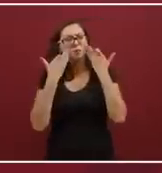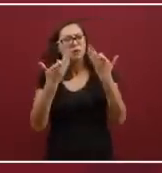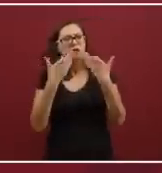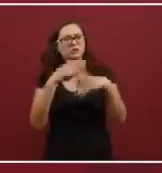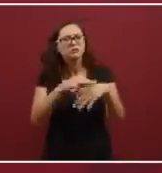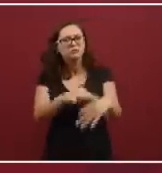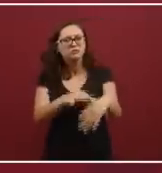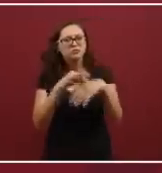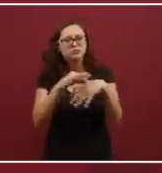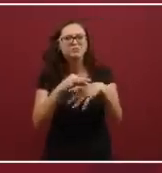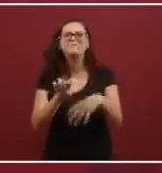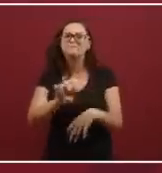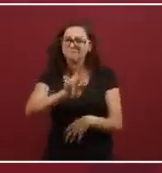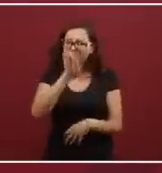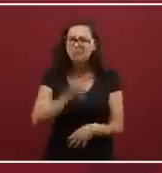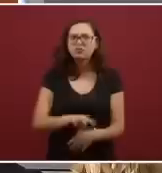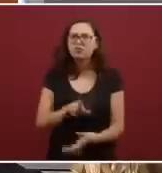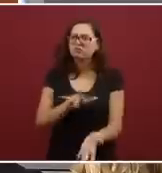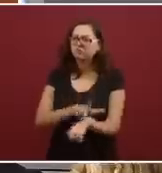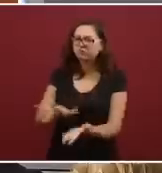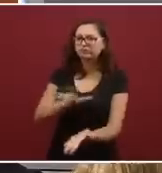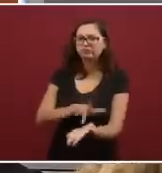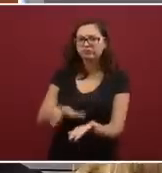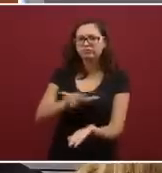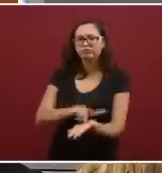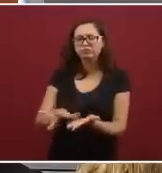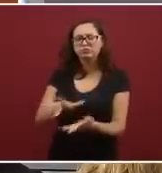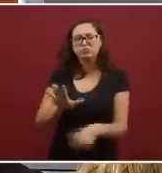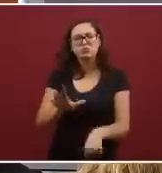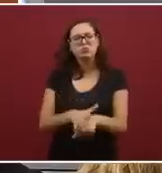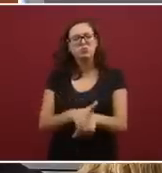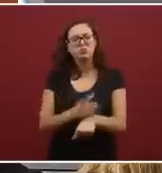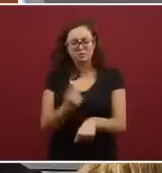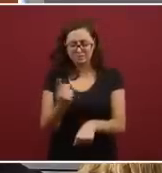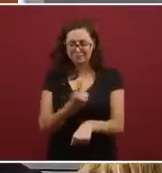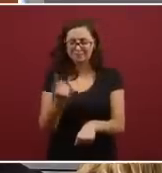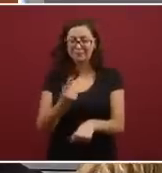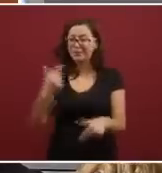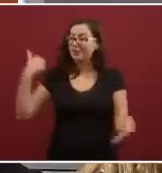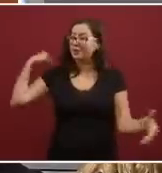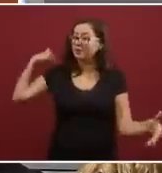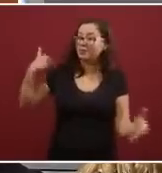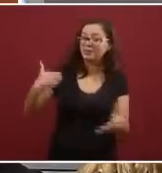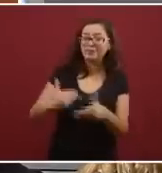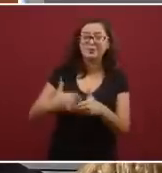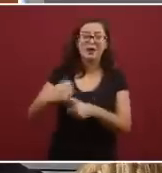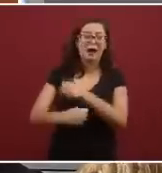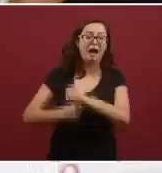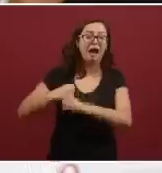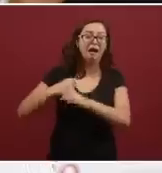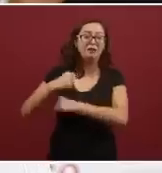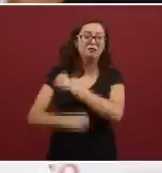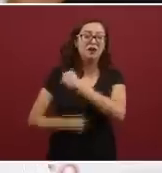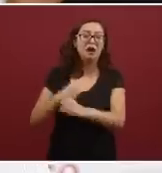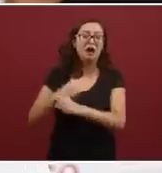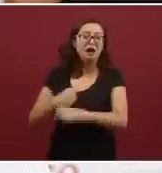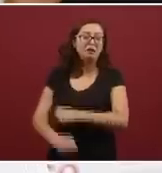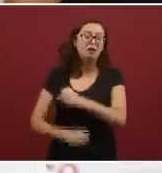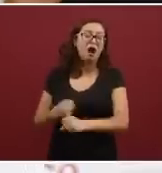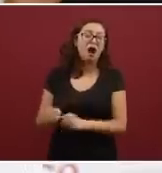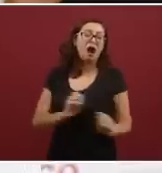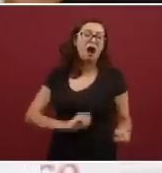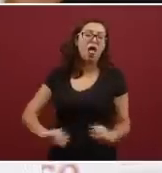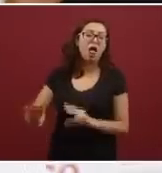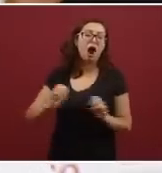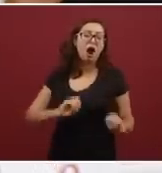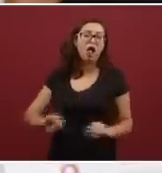que nos están apoyando, ya que durante décadas y décadas hemos estado olvidados,